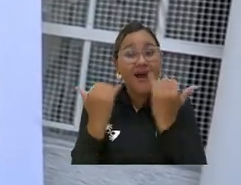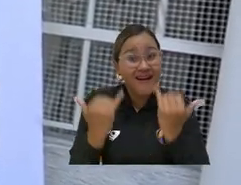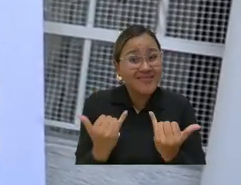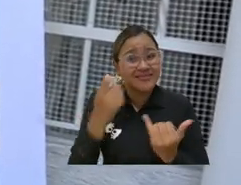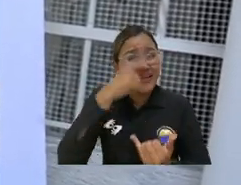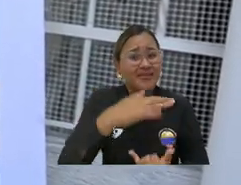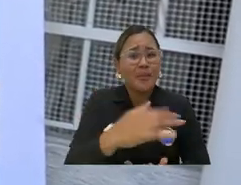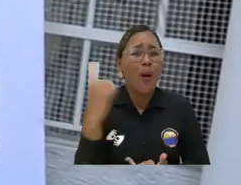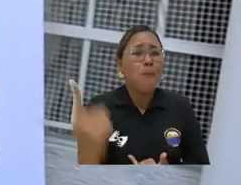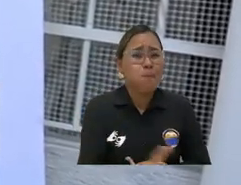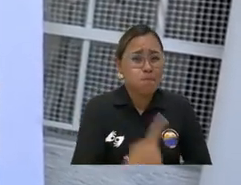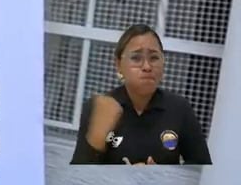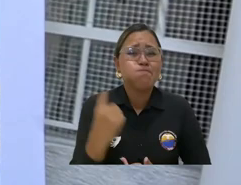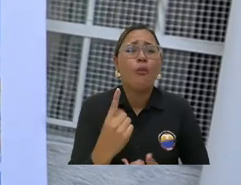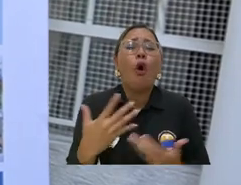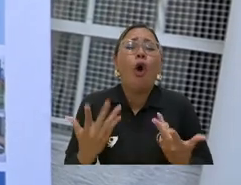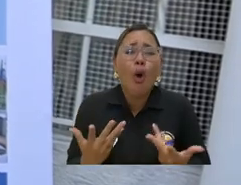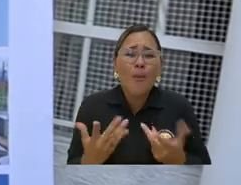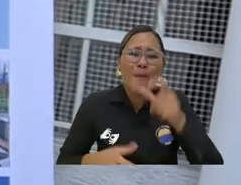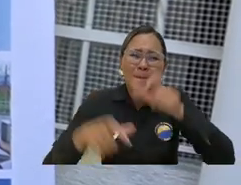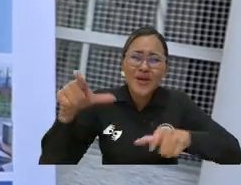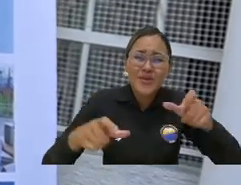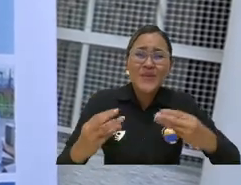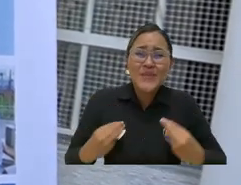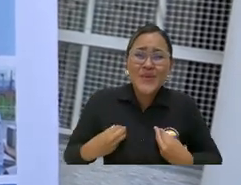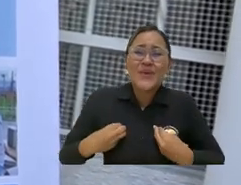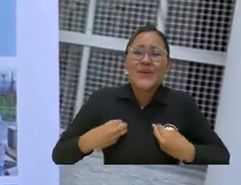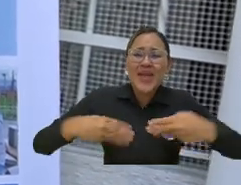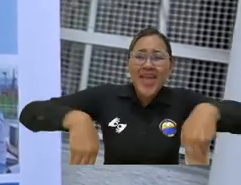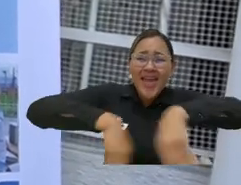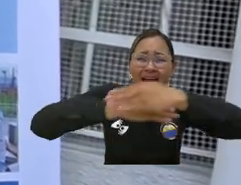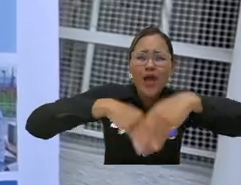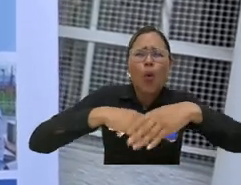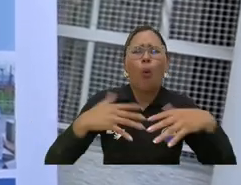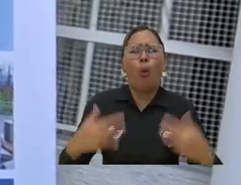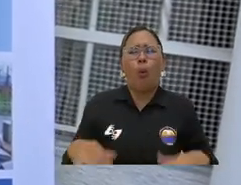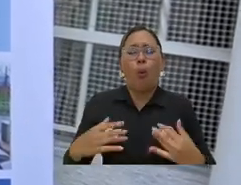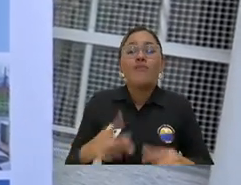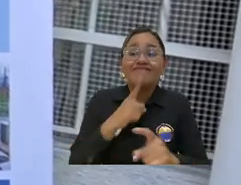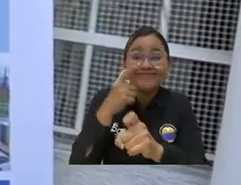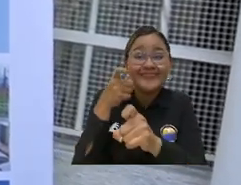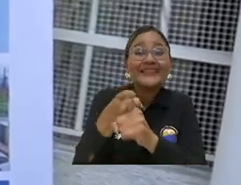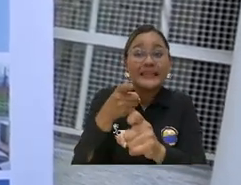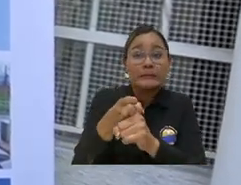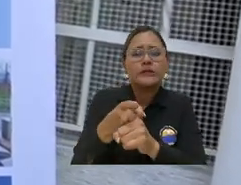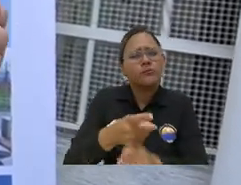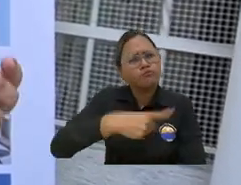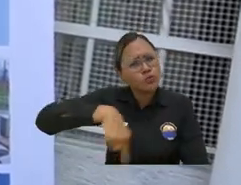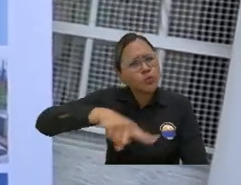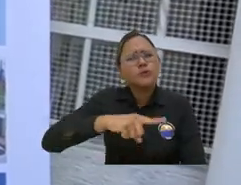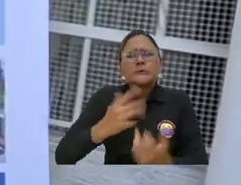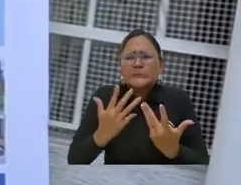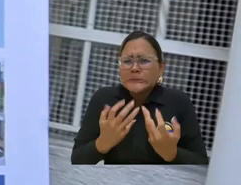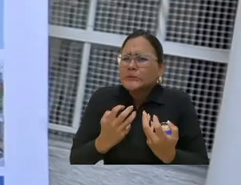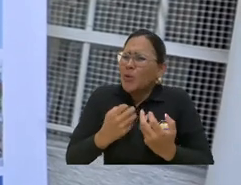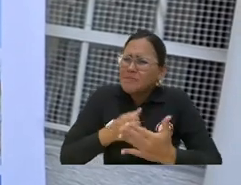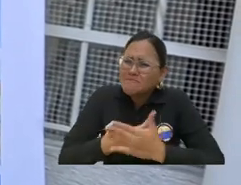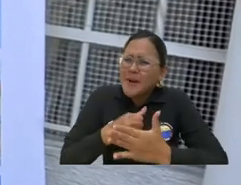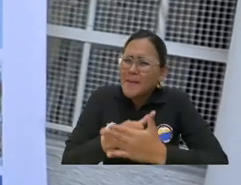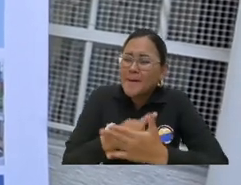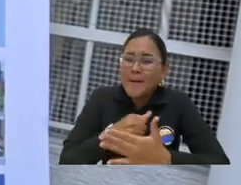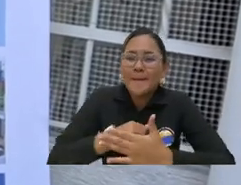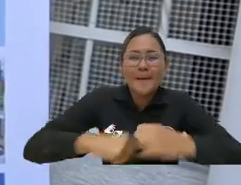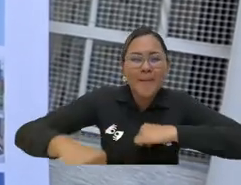la ciudad de Santa Marta, como lo que está pasando con habitantes de calle. En ese marco de actividades hemos tratado de